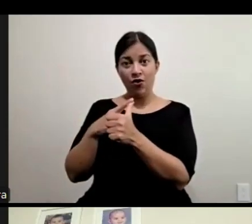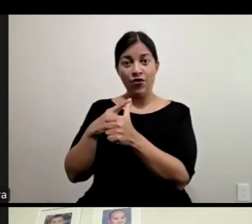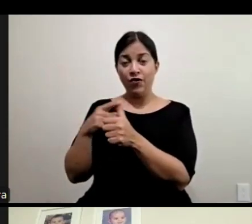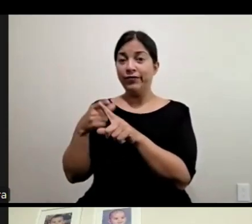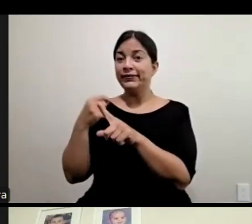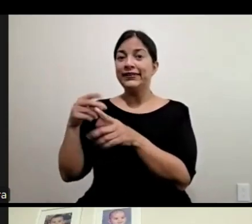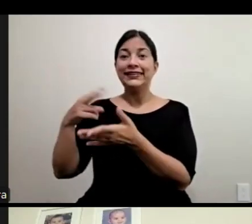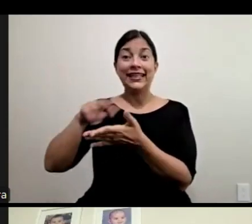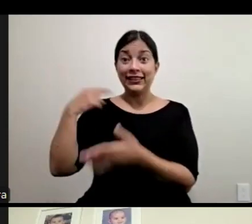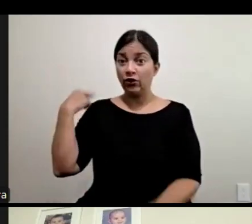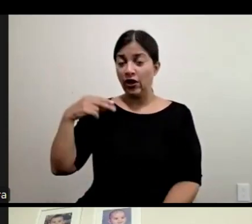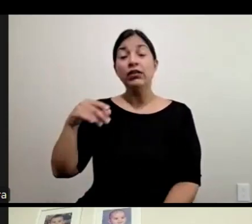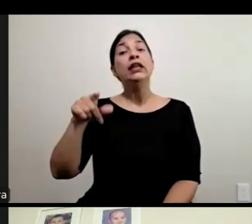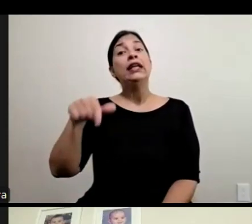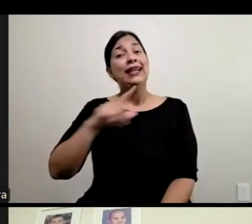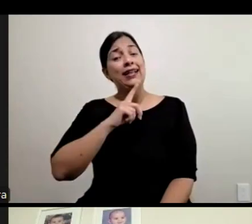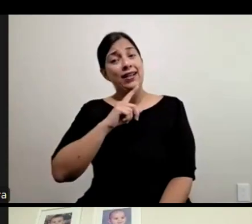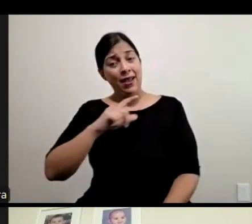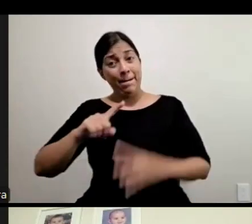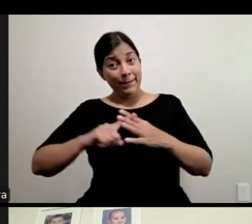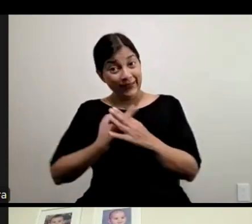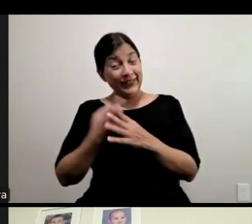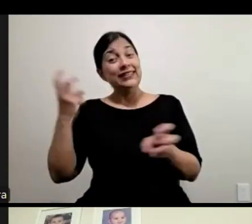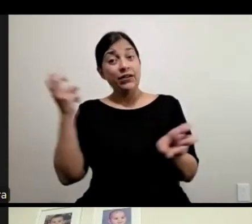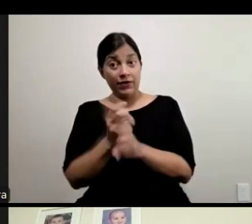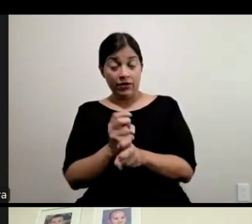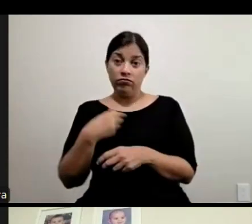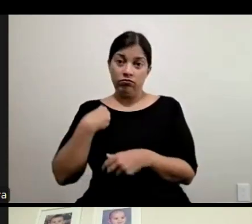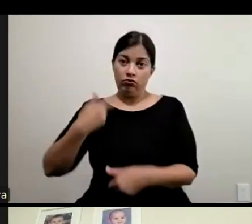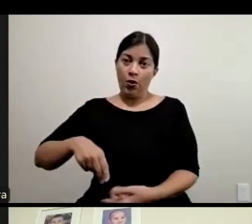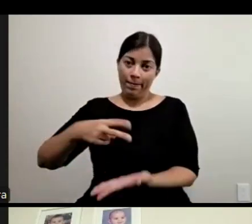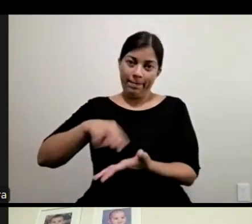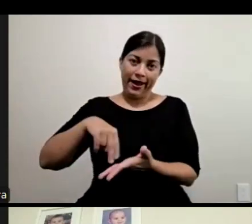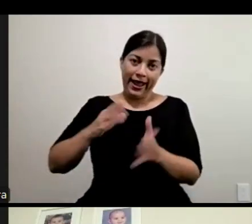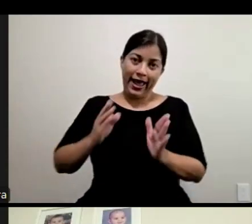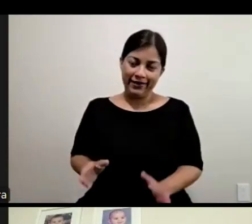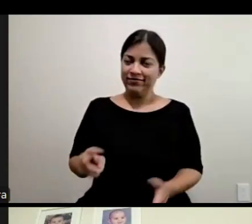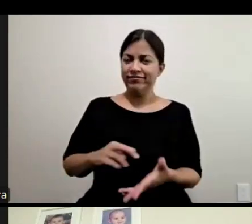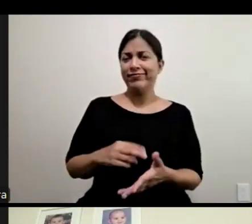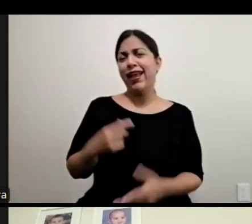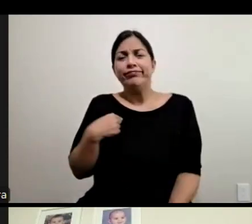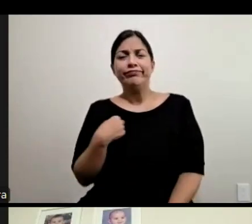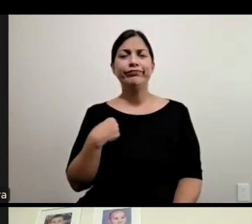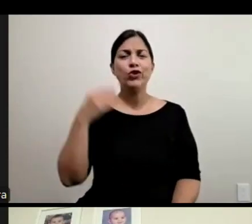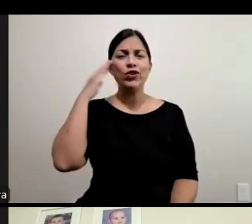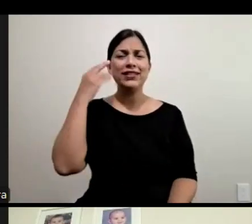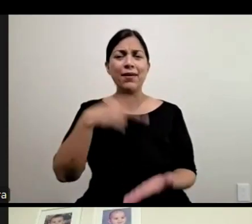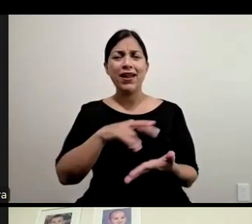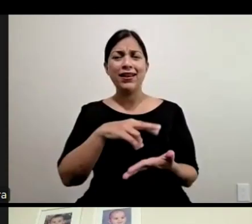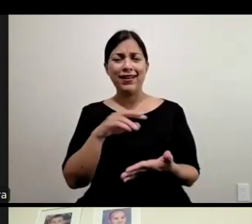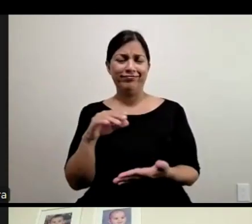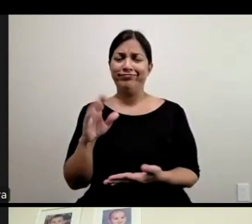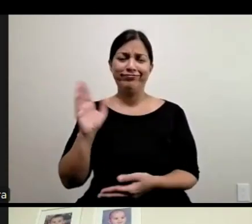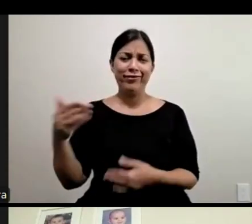bien difícil al principio, porque como cuando uno es bailarín, uno dice, esto para mí va a ser fácil porque yo sé bailar. Okay. Pero es